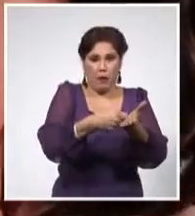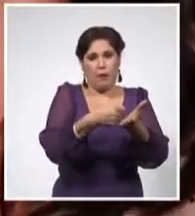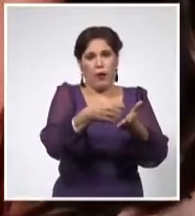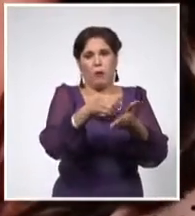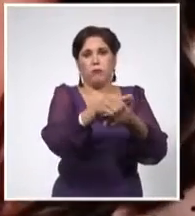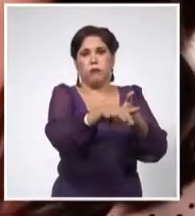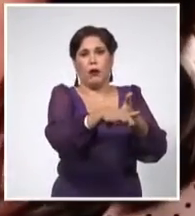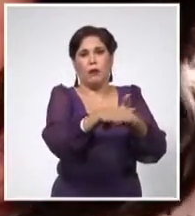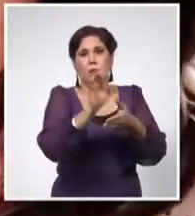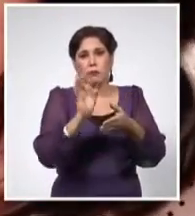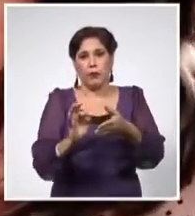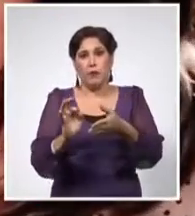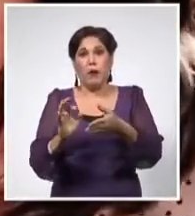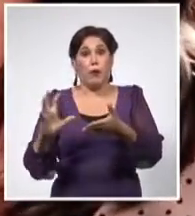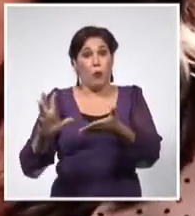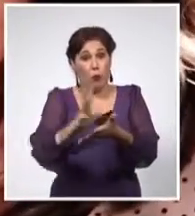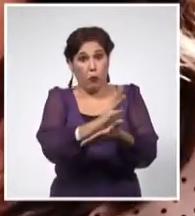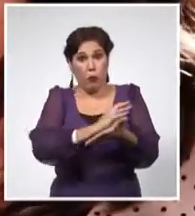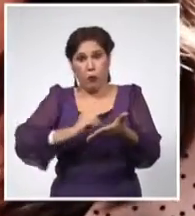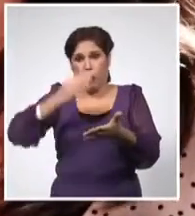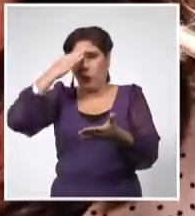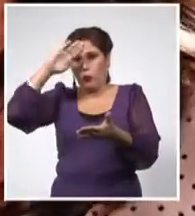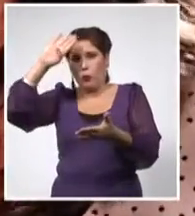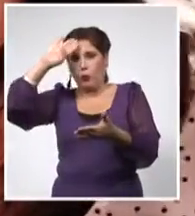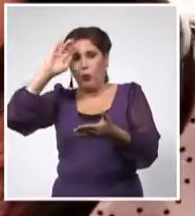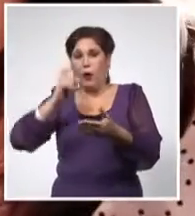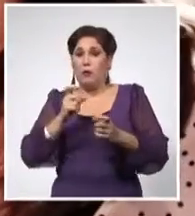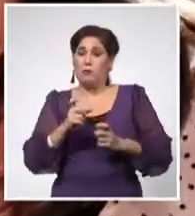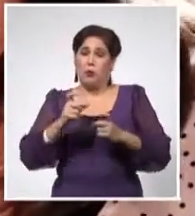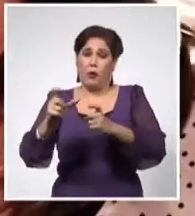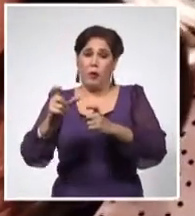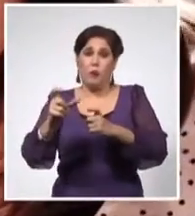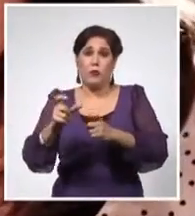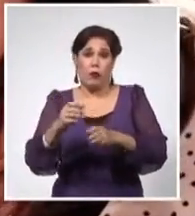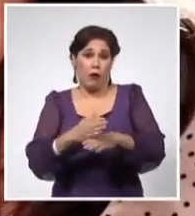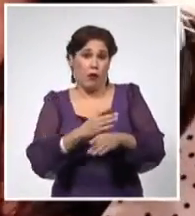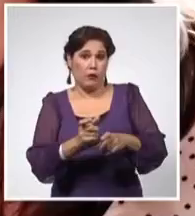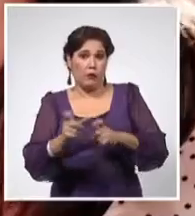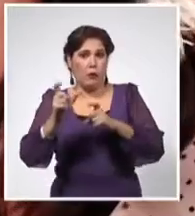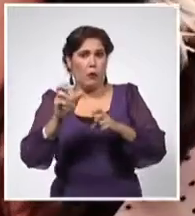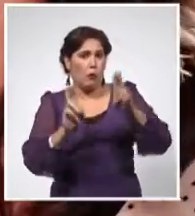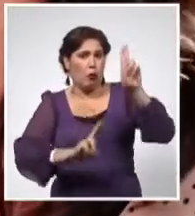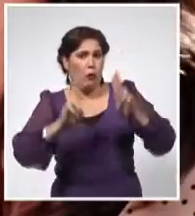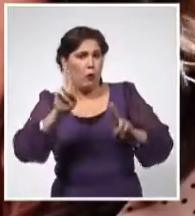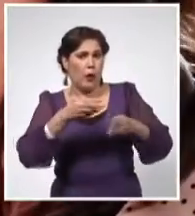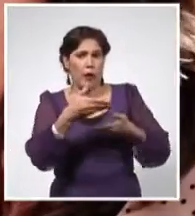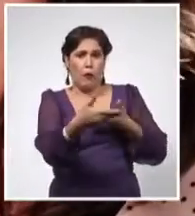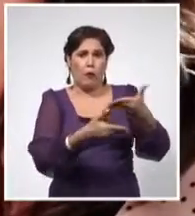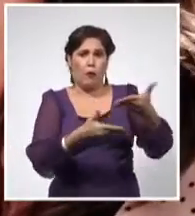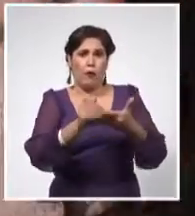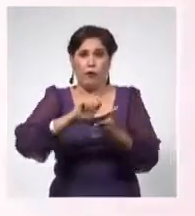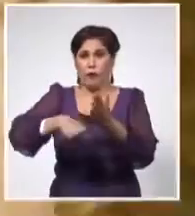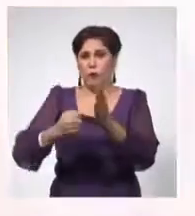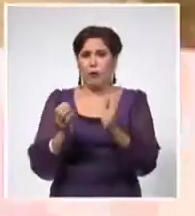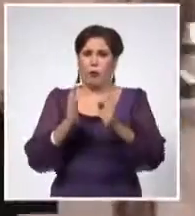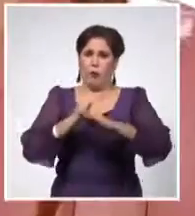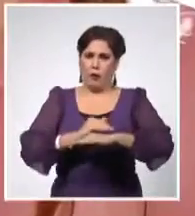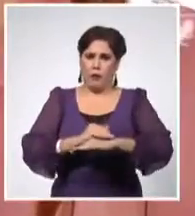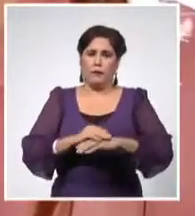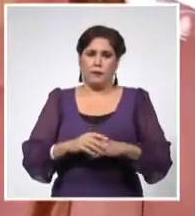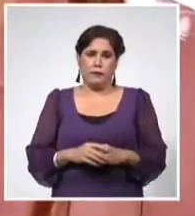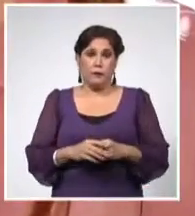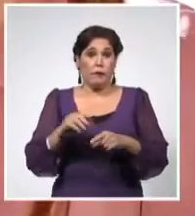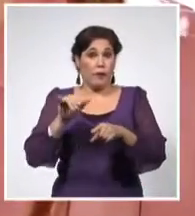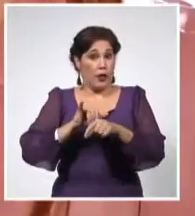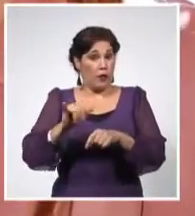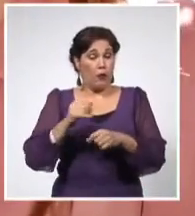por parte de las nacionalizaciones realizadas por el gobierno revolucionario y no tiene un acuerdo compensatorio firmado con el gobierno cubano. También